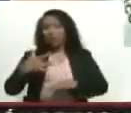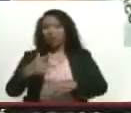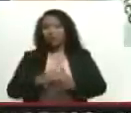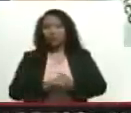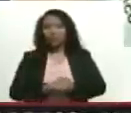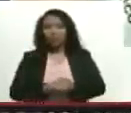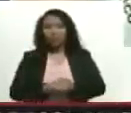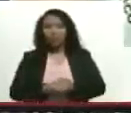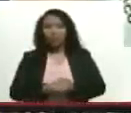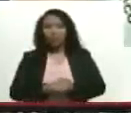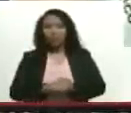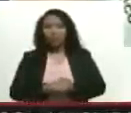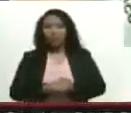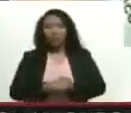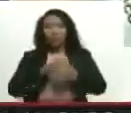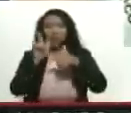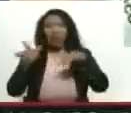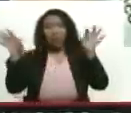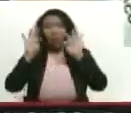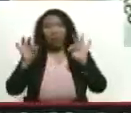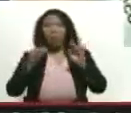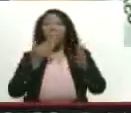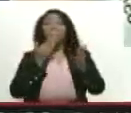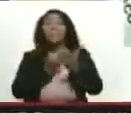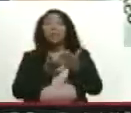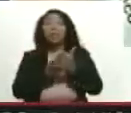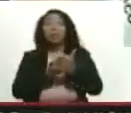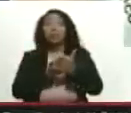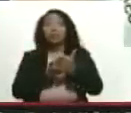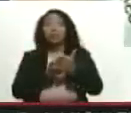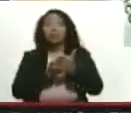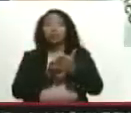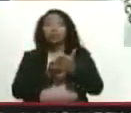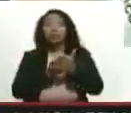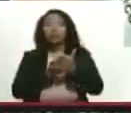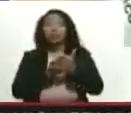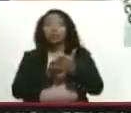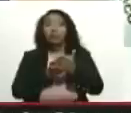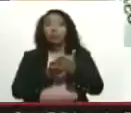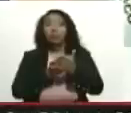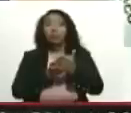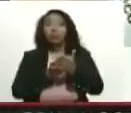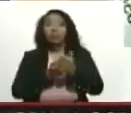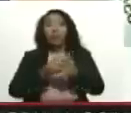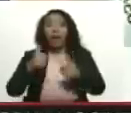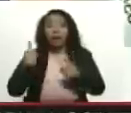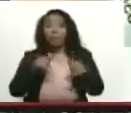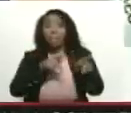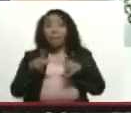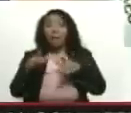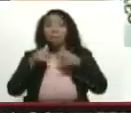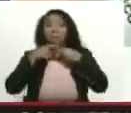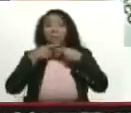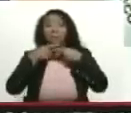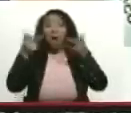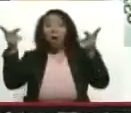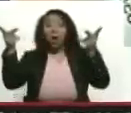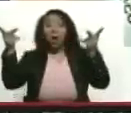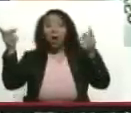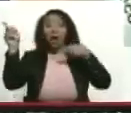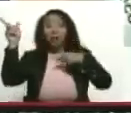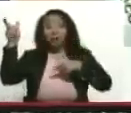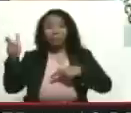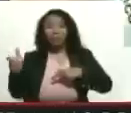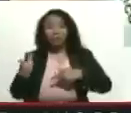graves. En tal sentido hemos solicitado, a partir de este plan que anuncia este